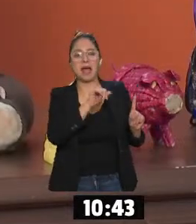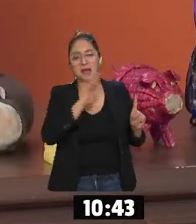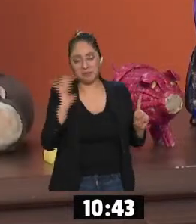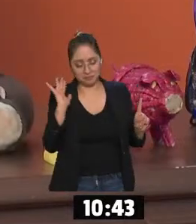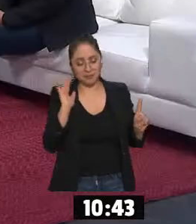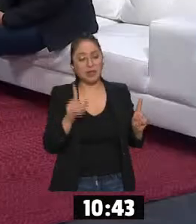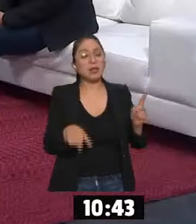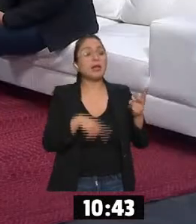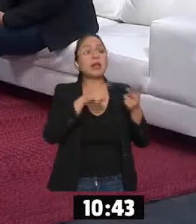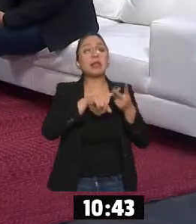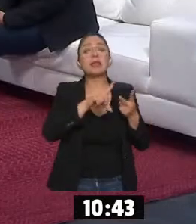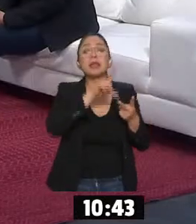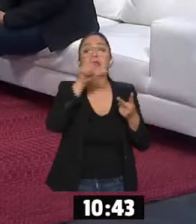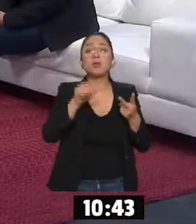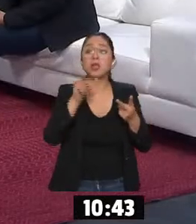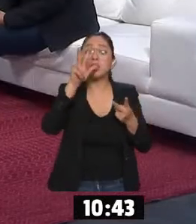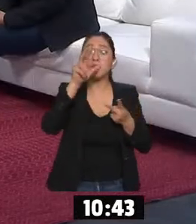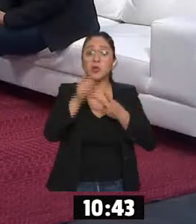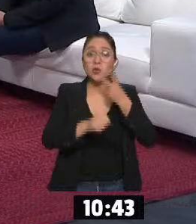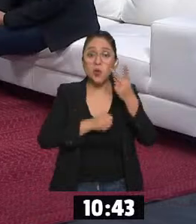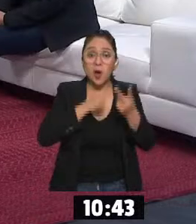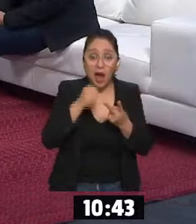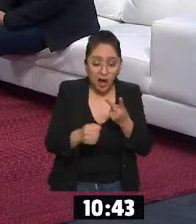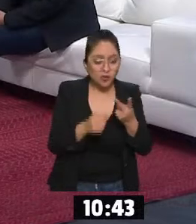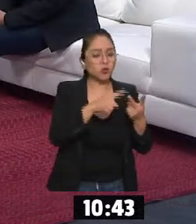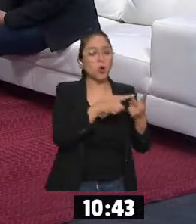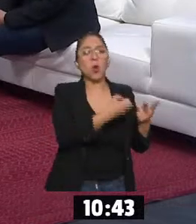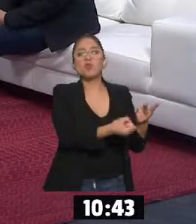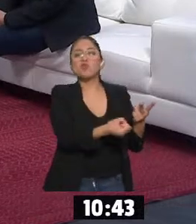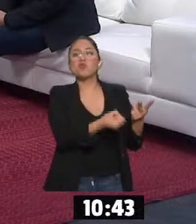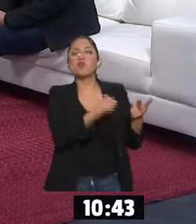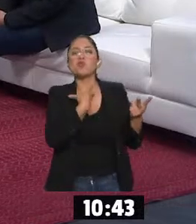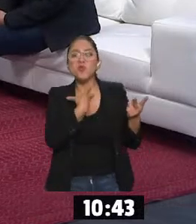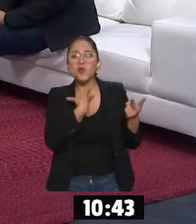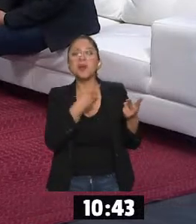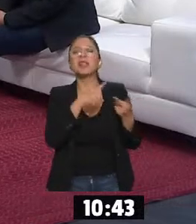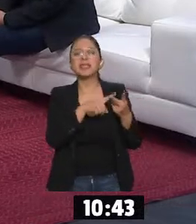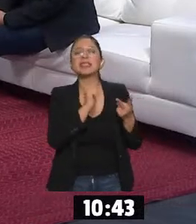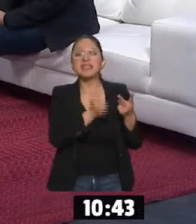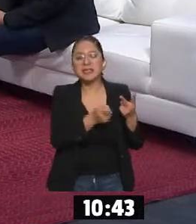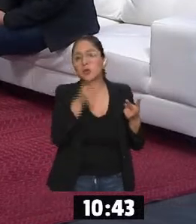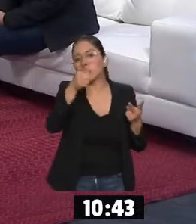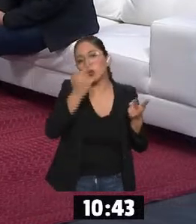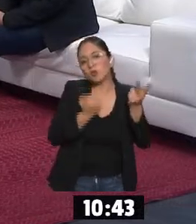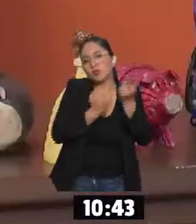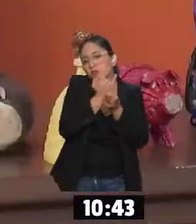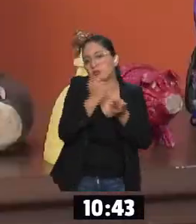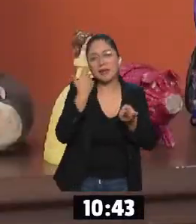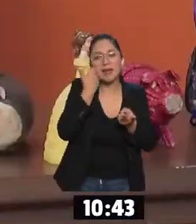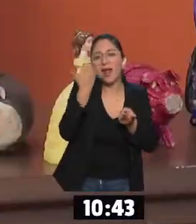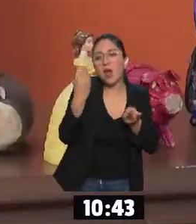imaginas? El orden de los apellidos, que no sea el paterno eso primero. se logró gracias a las bodas